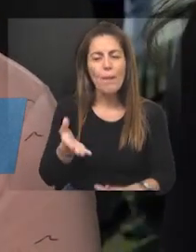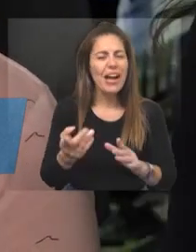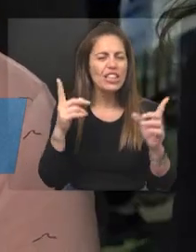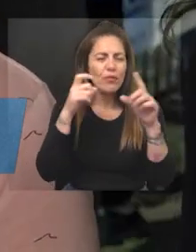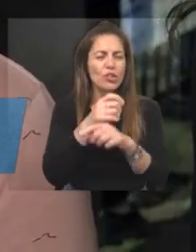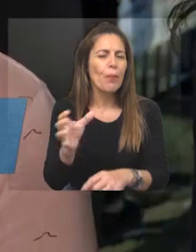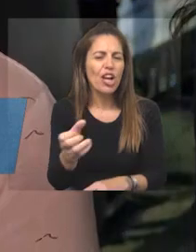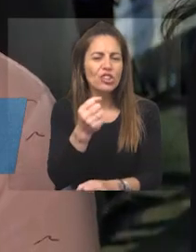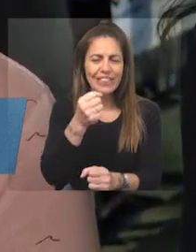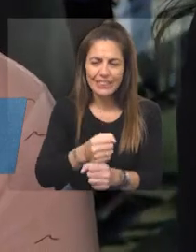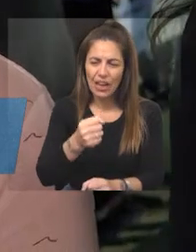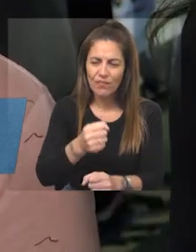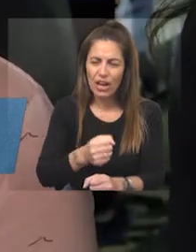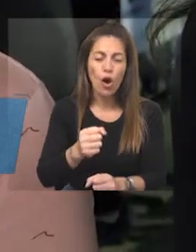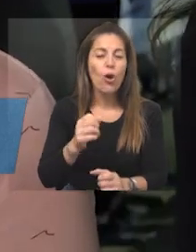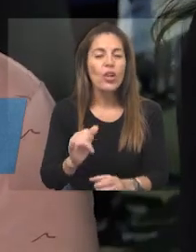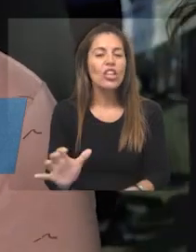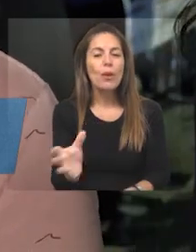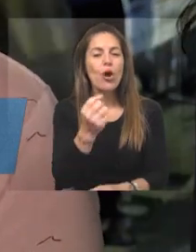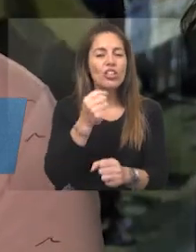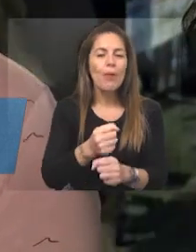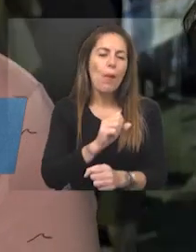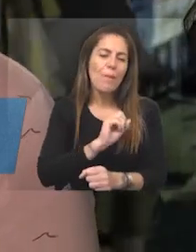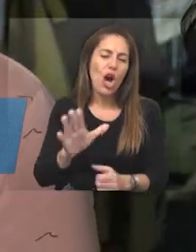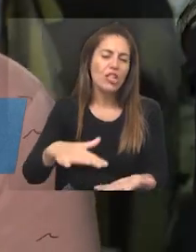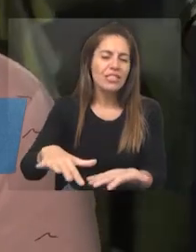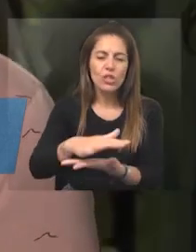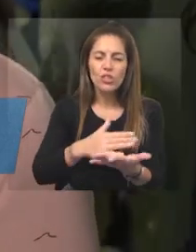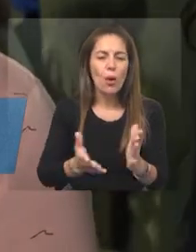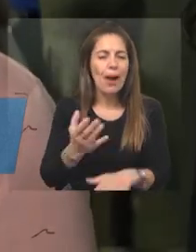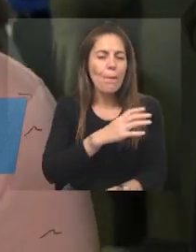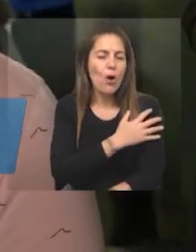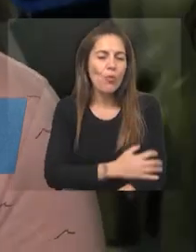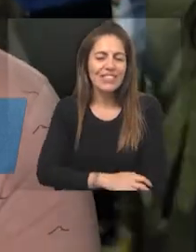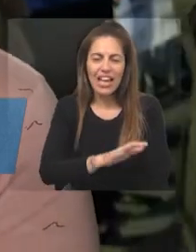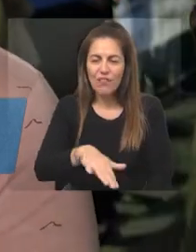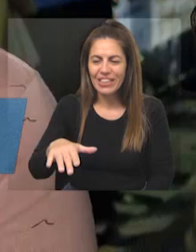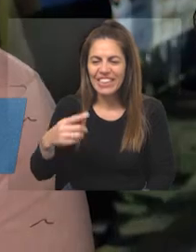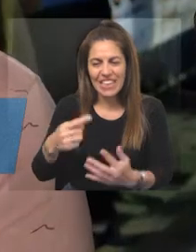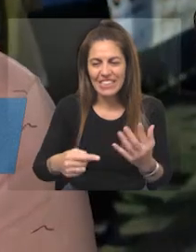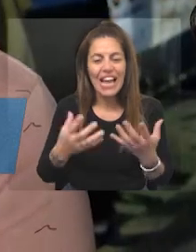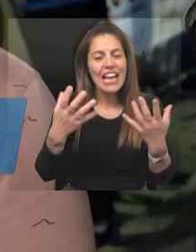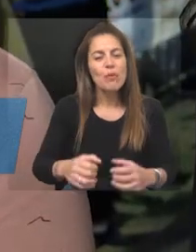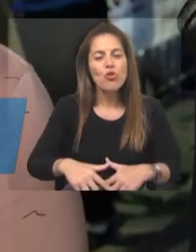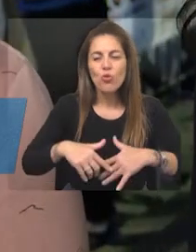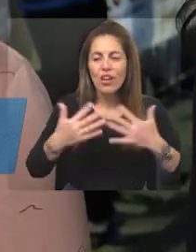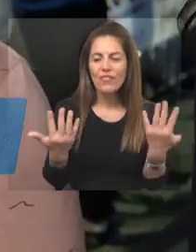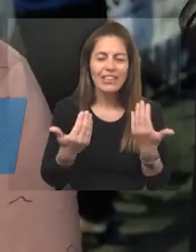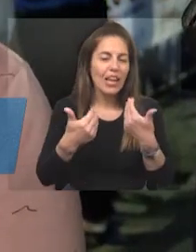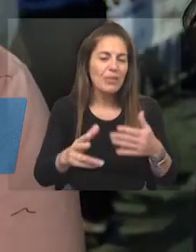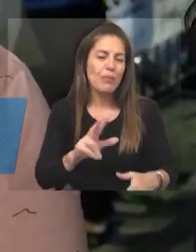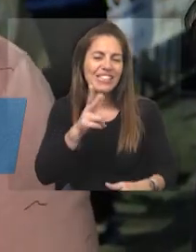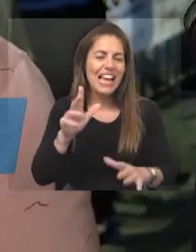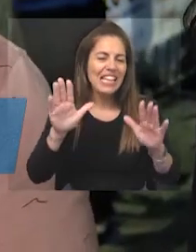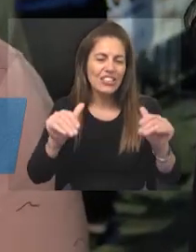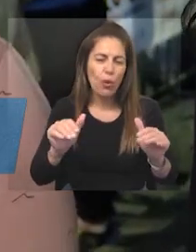di para conseguir trabajo y cuando lo conseguimos en peores condiciones más pobreza infantil etcétera queremos que sea una fiesta en la que empecemos a decirle